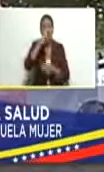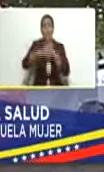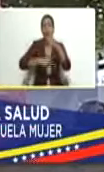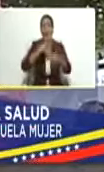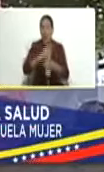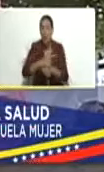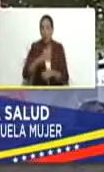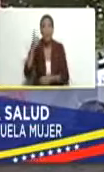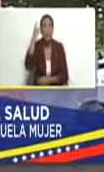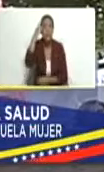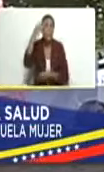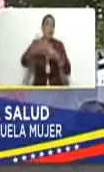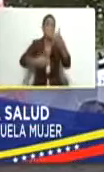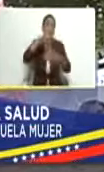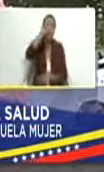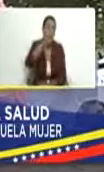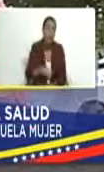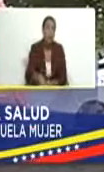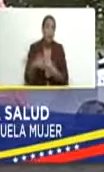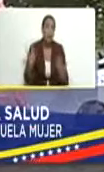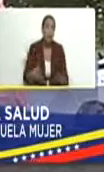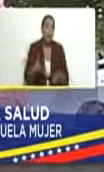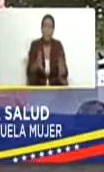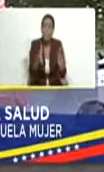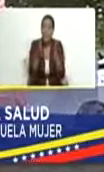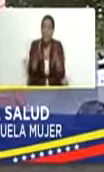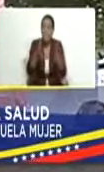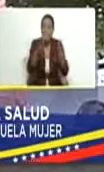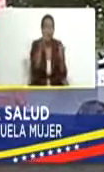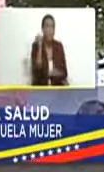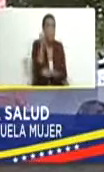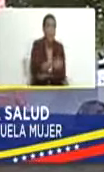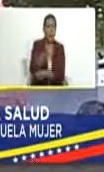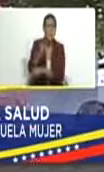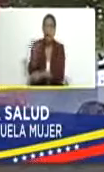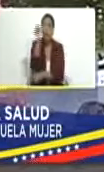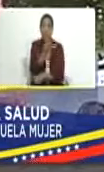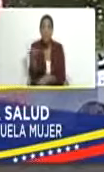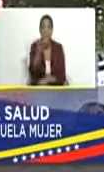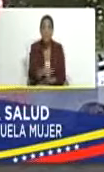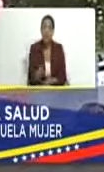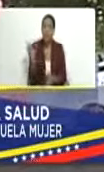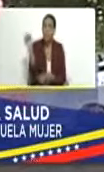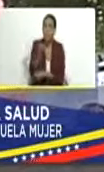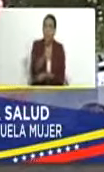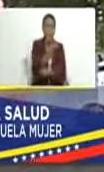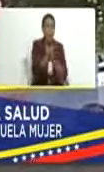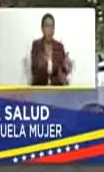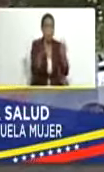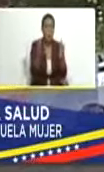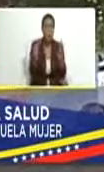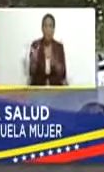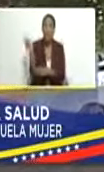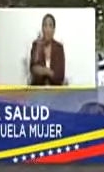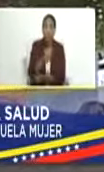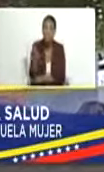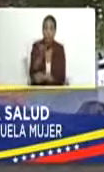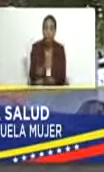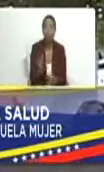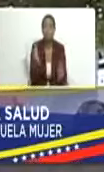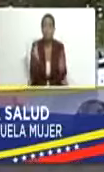día por día. Cada día fue una victoria. Cada semana fue una victoria. Cada mes fue una